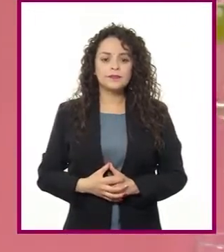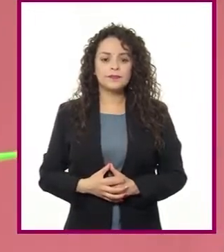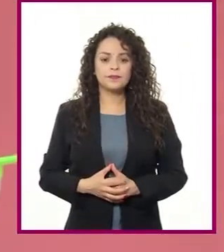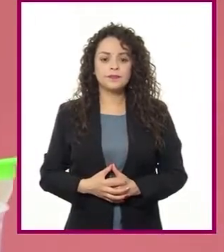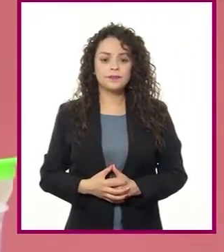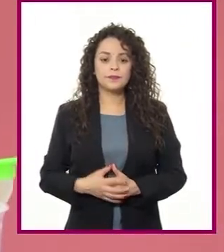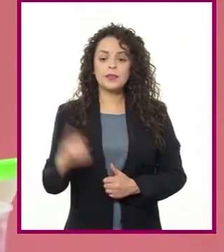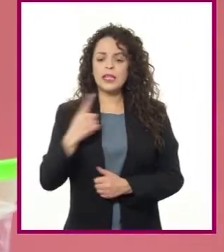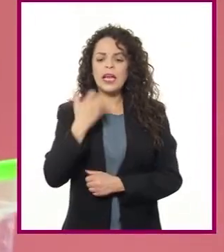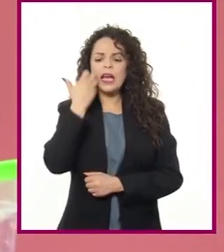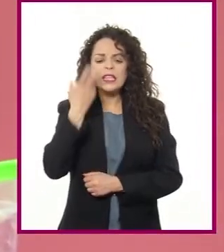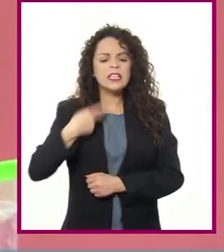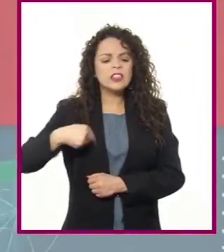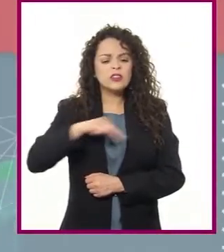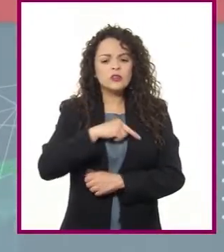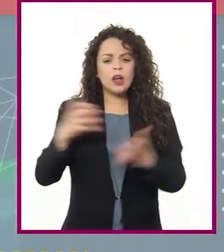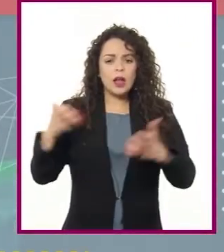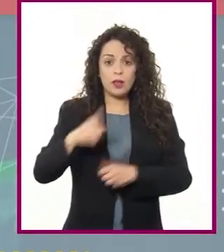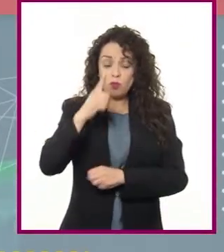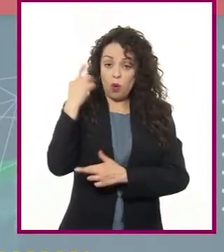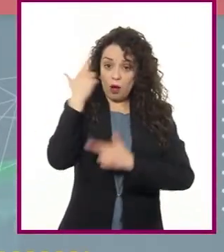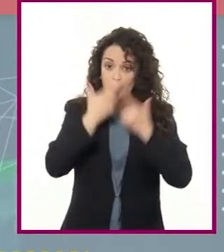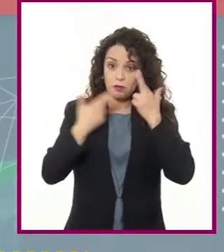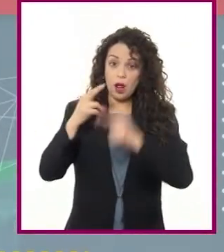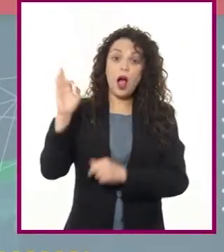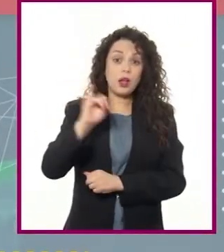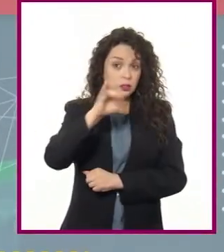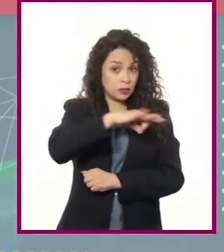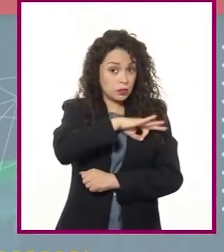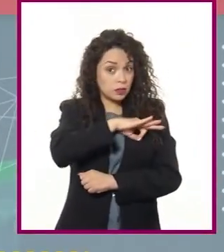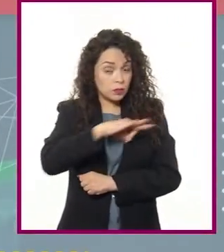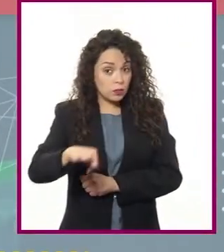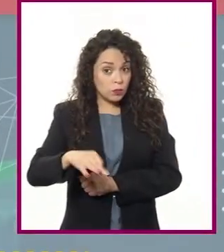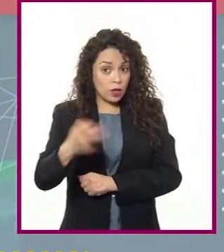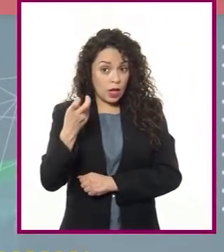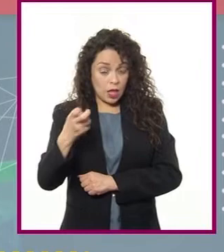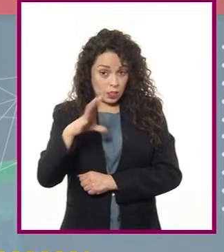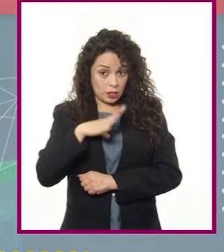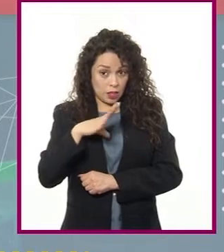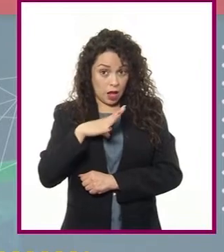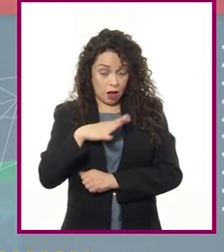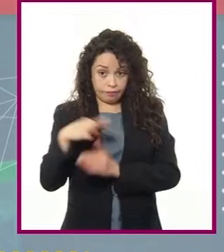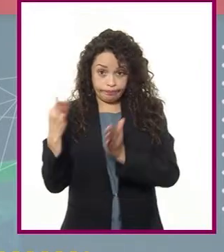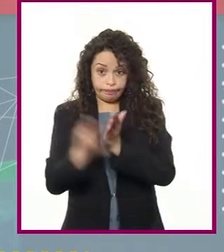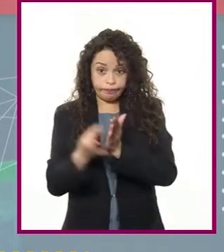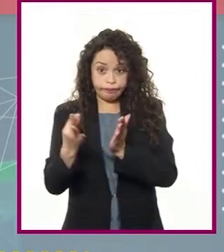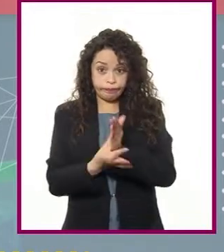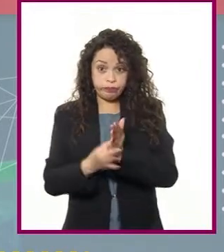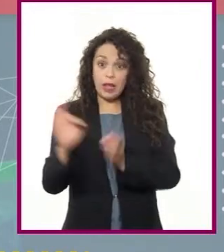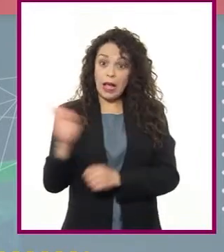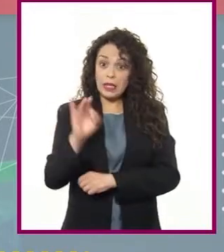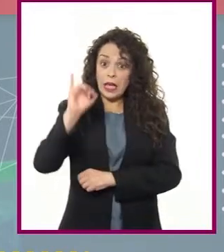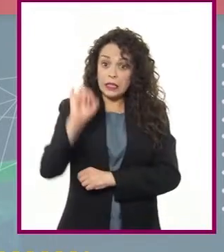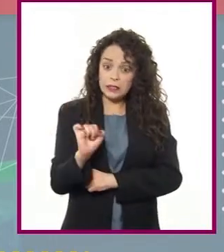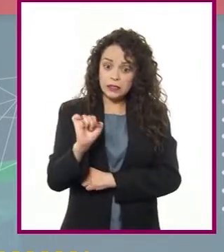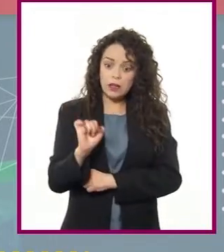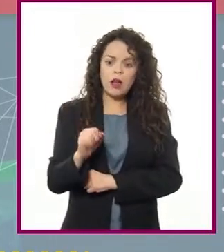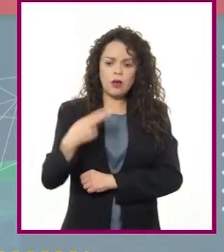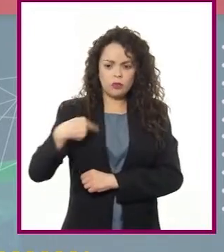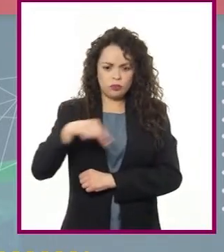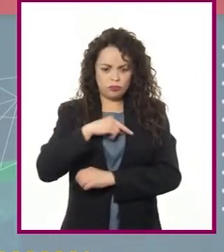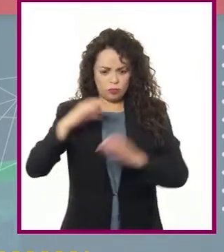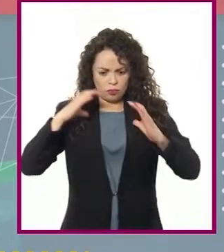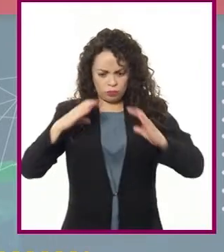Lo que queremos es que analicen lo siguiente. ¿Será posible que tengan este elemento metálico? De ser así, ¿puede nuestro organismo